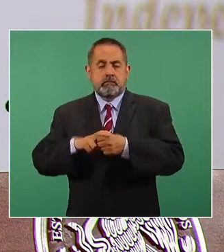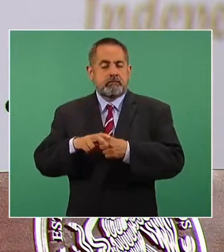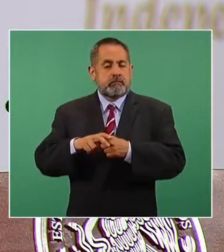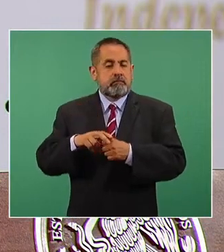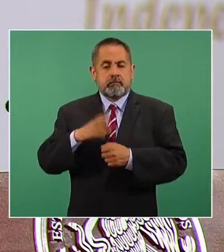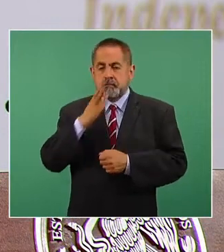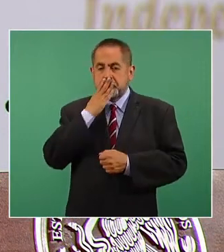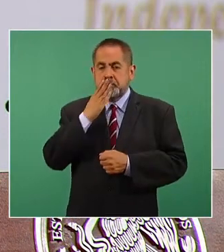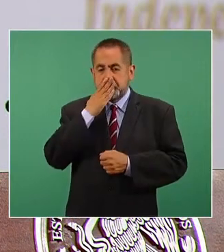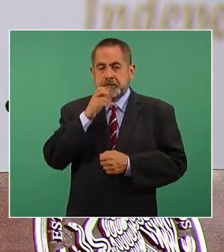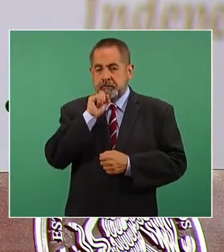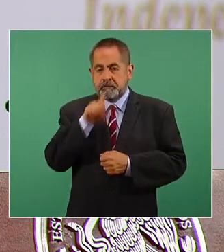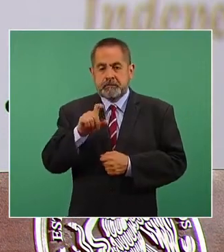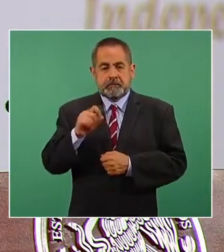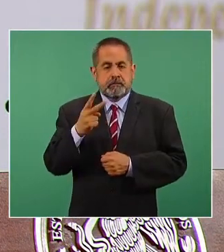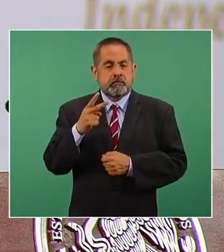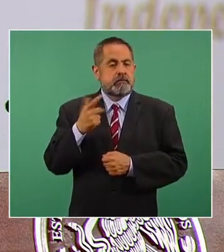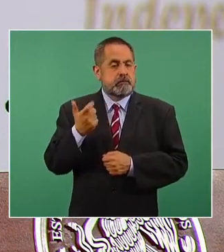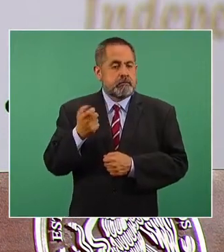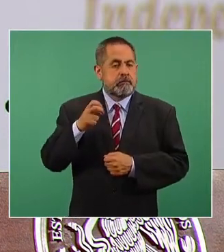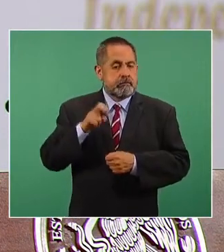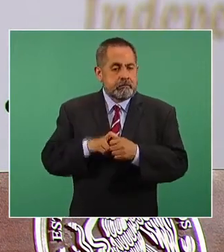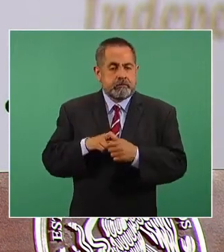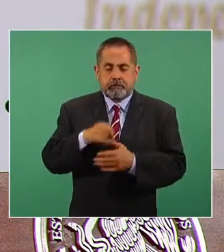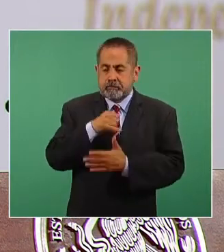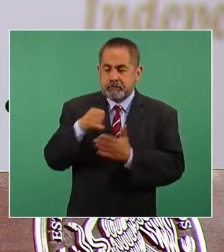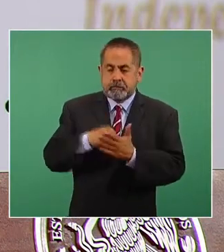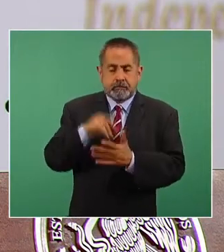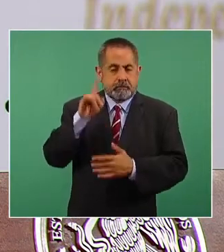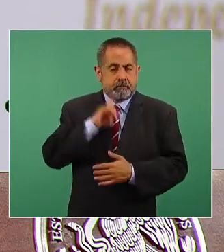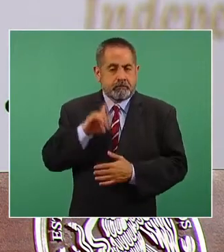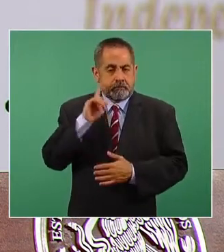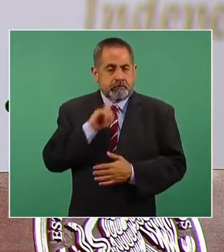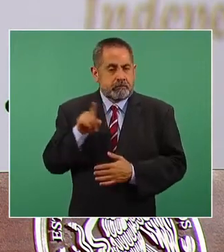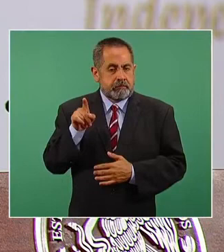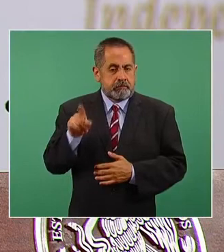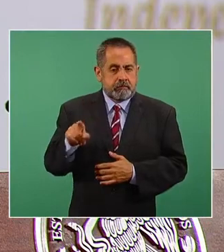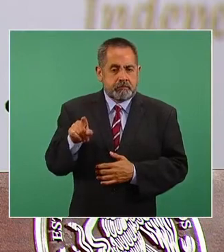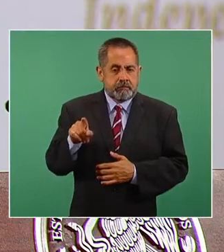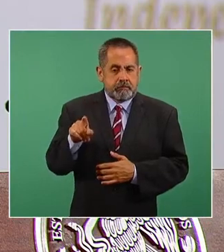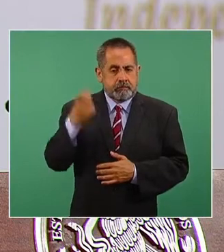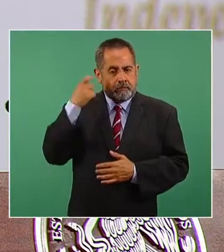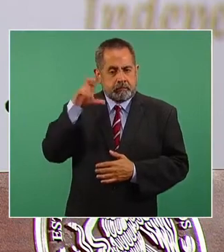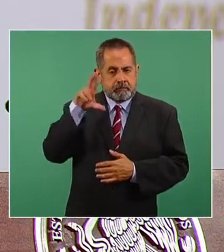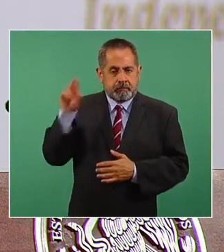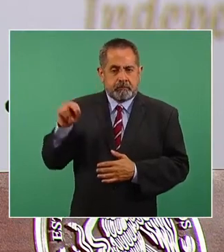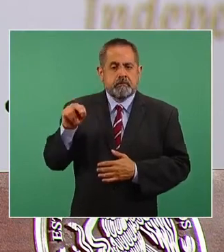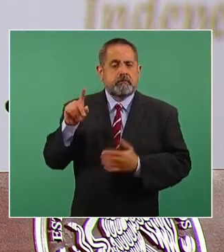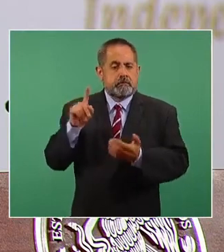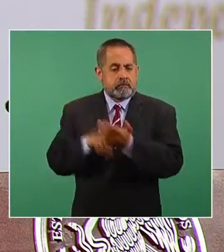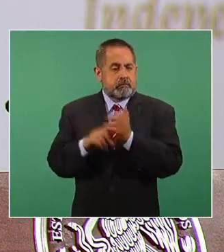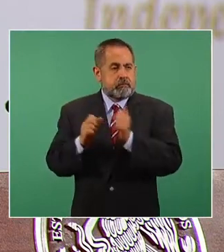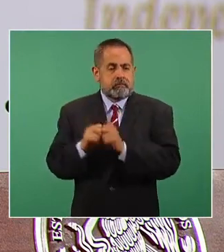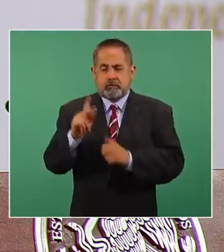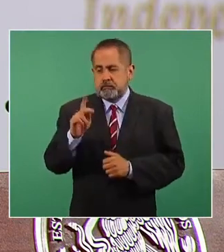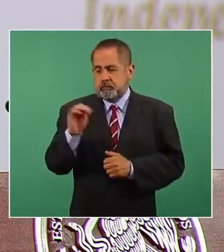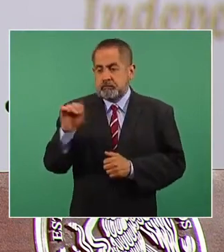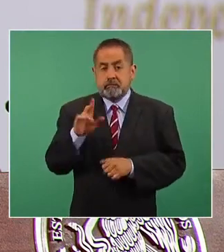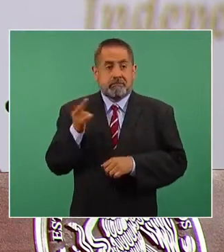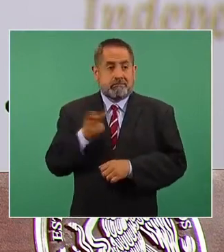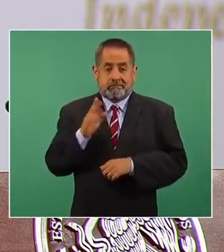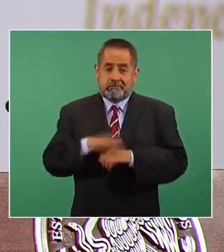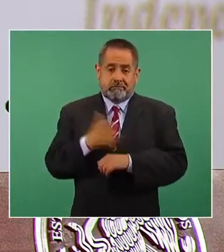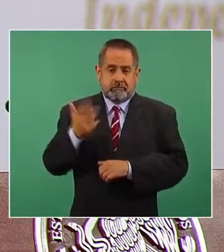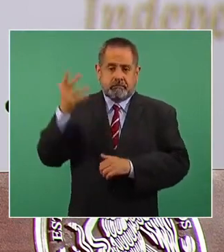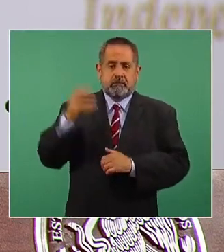Santana, Sonora, y 22 pesos en Isla Mujeres Quintana Roo de franquicia Pemex. Son las más caras, las